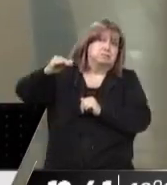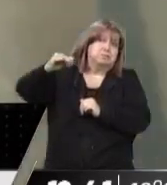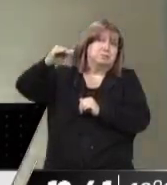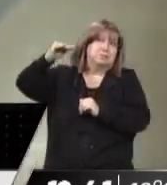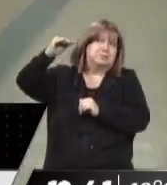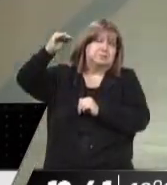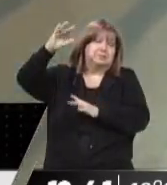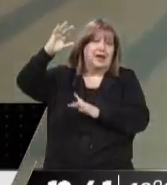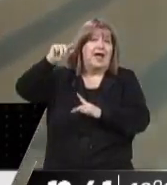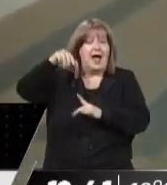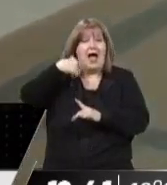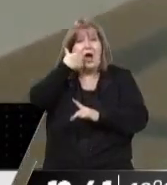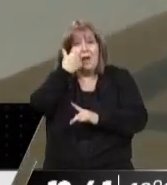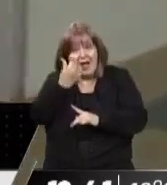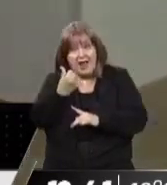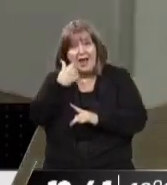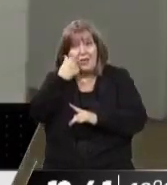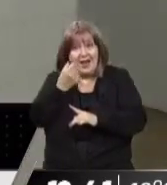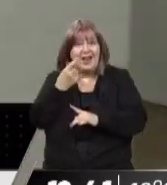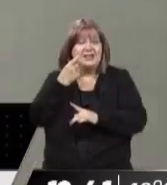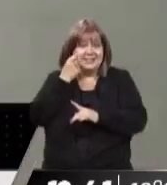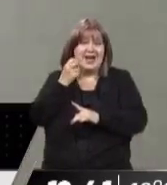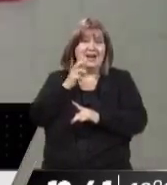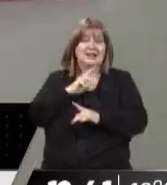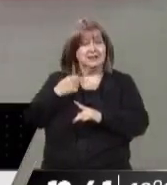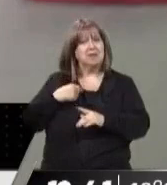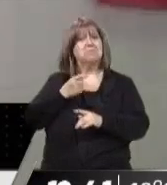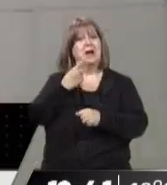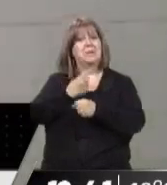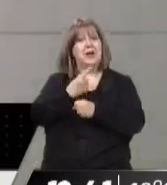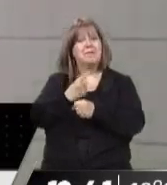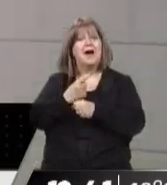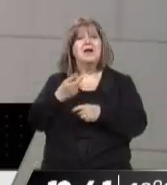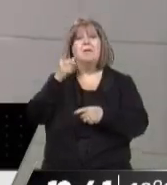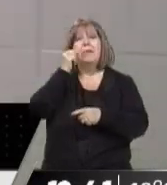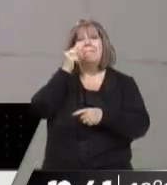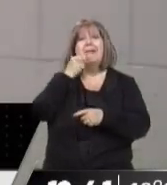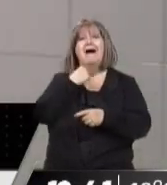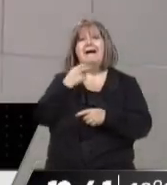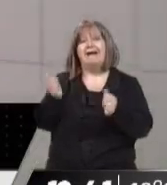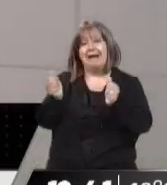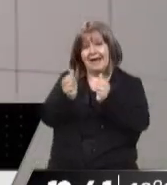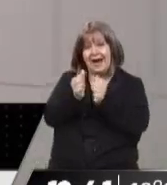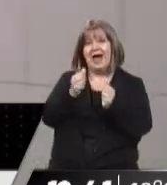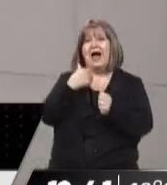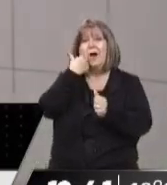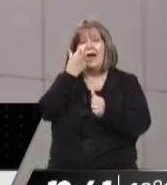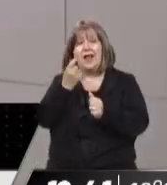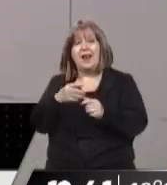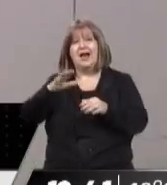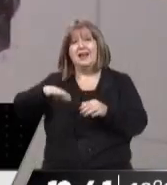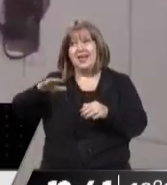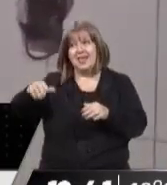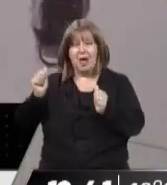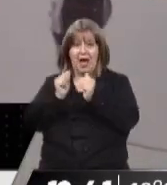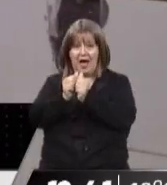avanzadas, abuelos hoy en el Día del Jubilado que dicen, yo quiero terminar la primaria, vamos a ver un padre con una hija, vamos a ver una abuela, vamos a ver niños que acompañan a